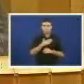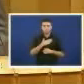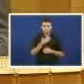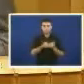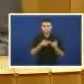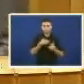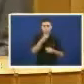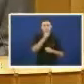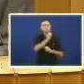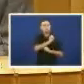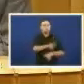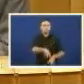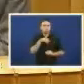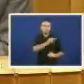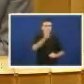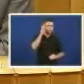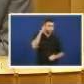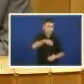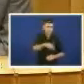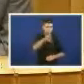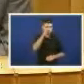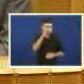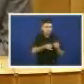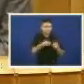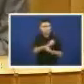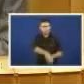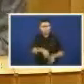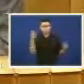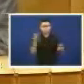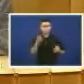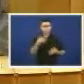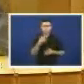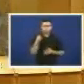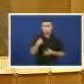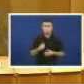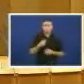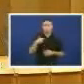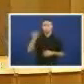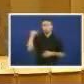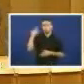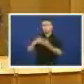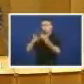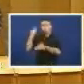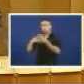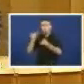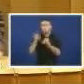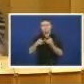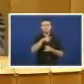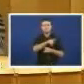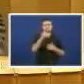teño escoitado a vostedes a Iquí non é o que fixo no pasado cando tivo a bondosas